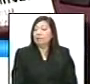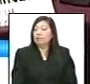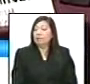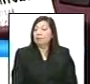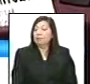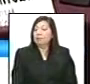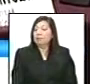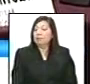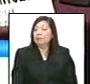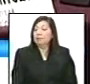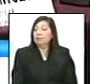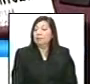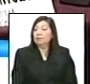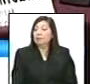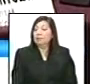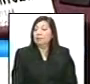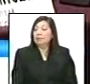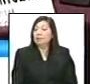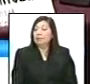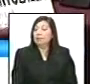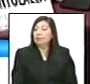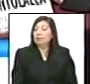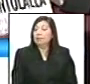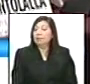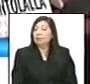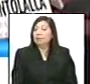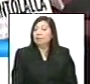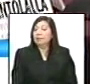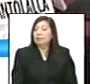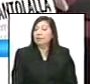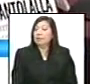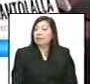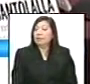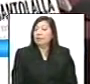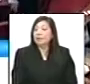Exacto, exacto. Sugiero, veo que no tengo respaldo, pero...